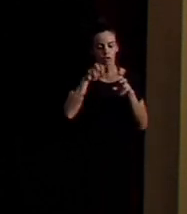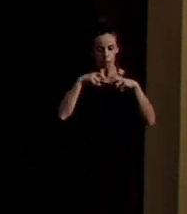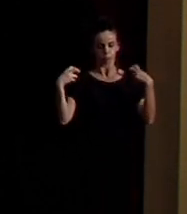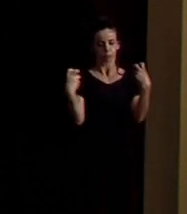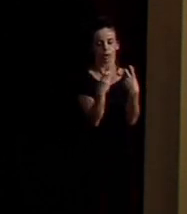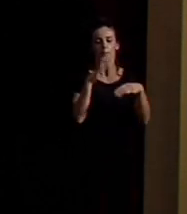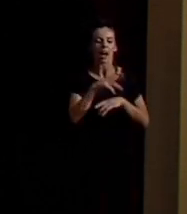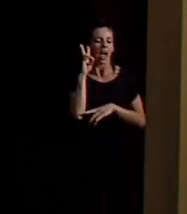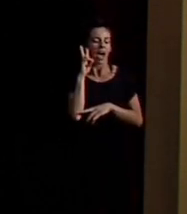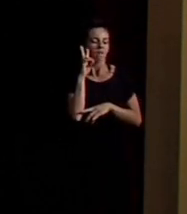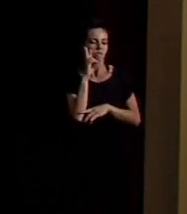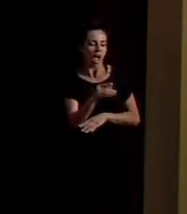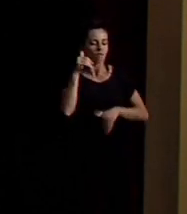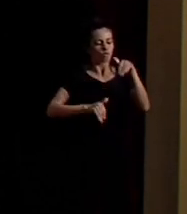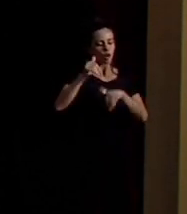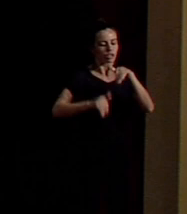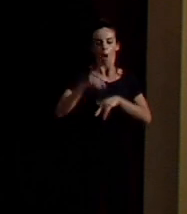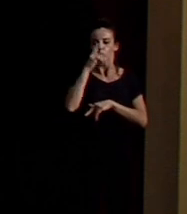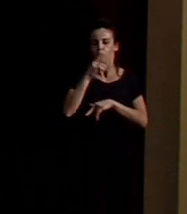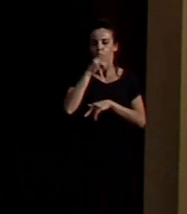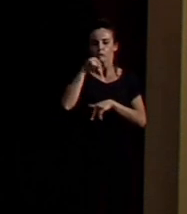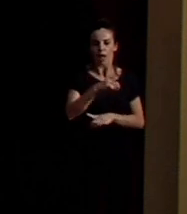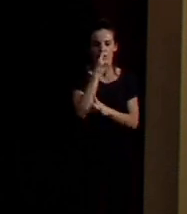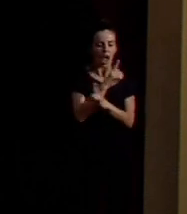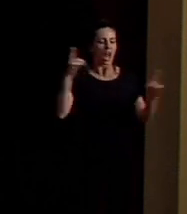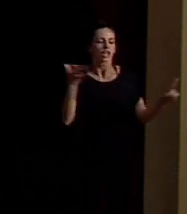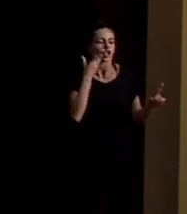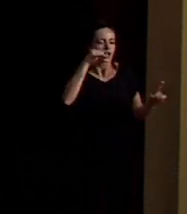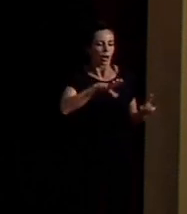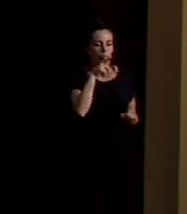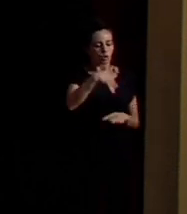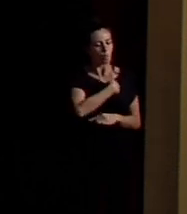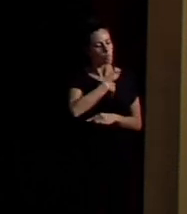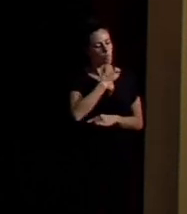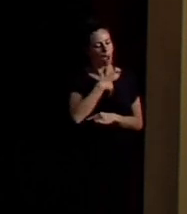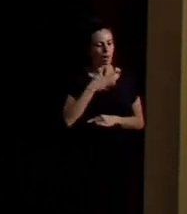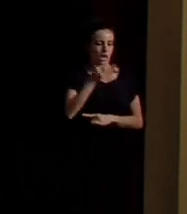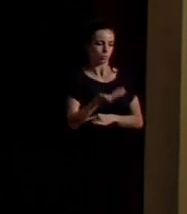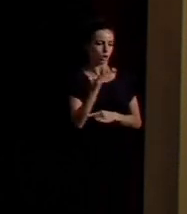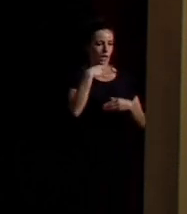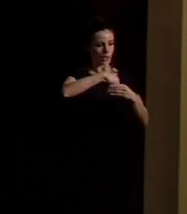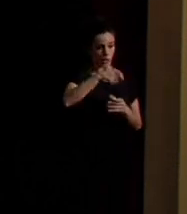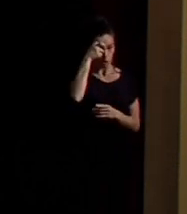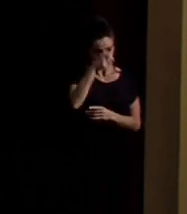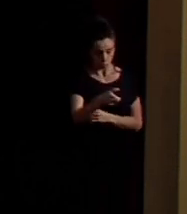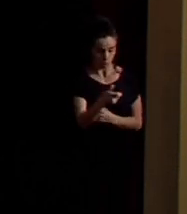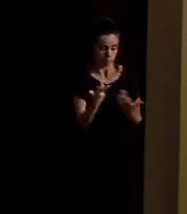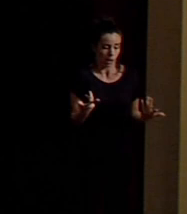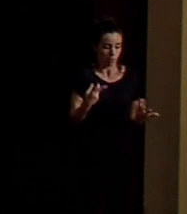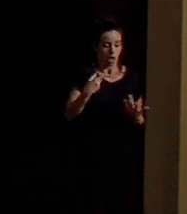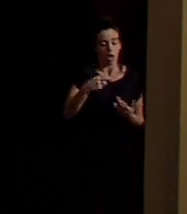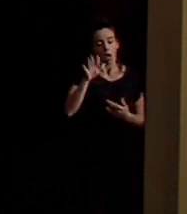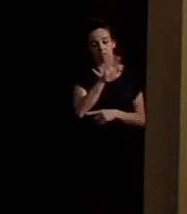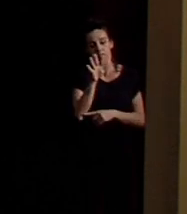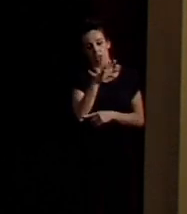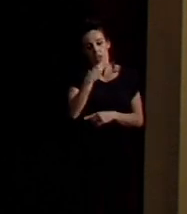va a ser la puta del año, ¿no?, porque era un papel social clave en el pueblo, ¿no?, por no hablar del cine de Woody Allen, ¿no?, o